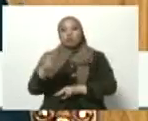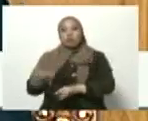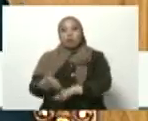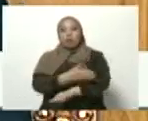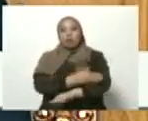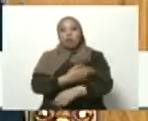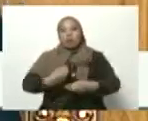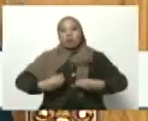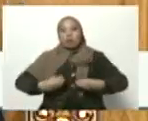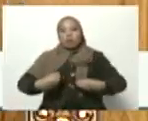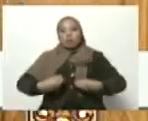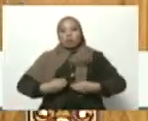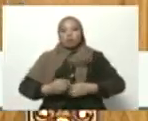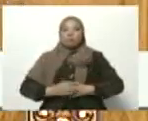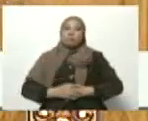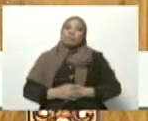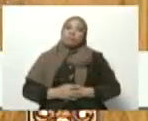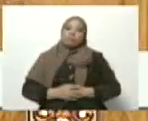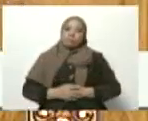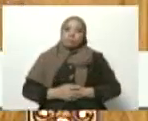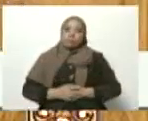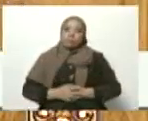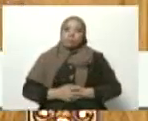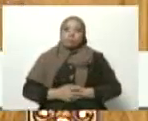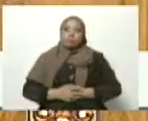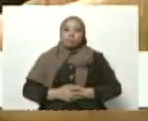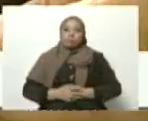nuestras vidas. Eso es lo que quiero que tengamos claro, ¿no?